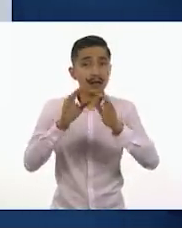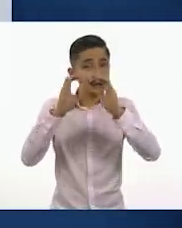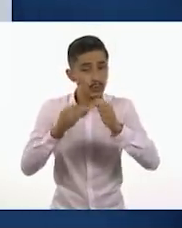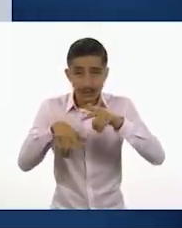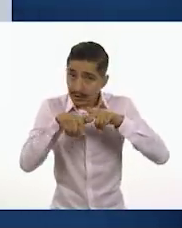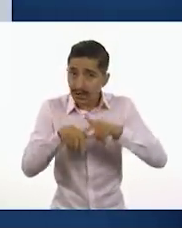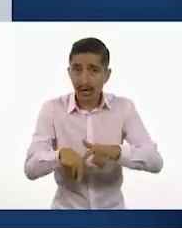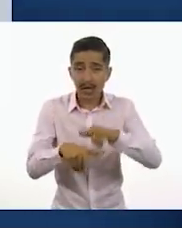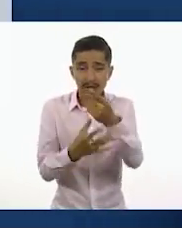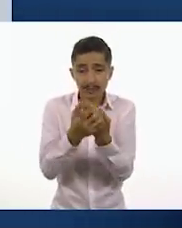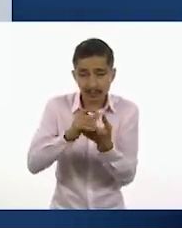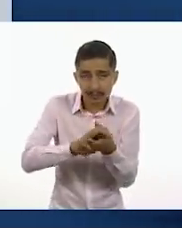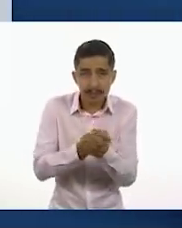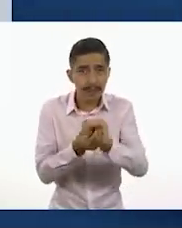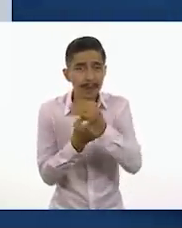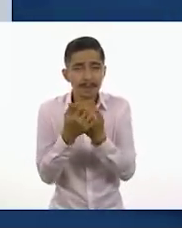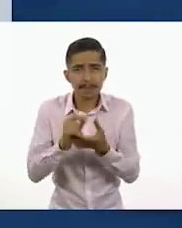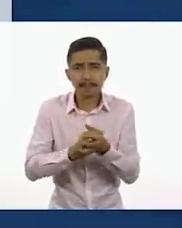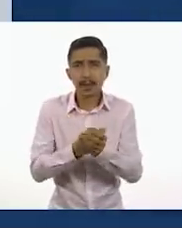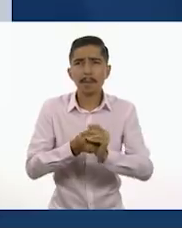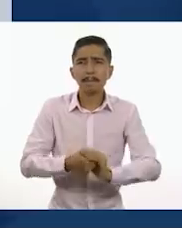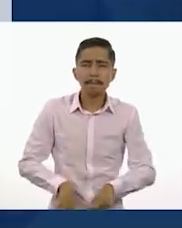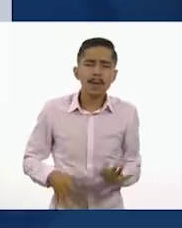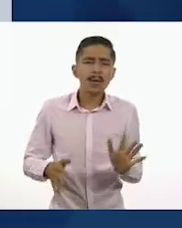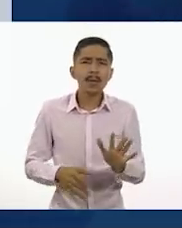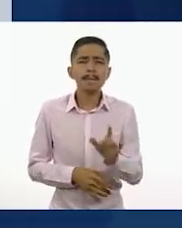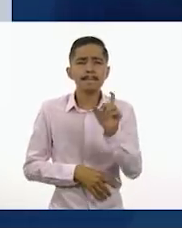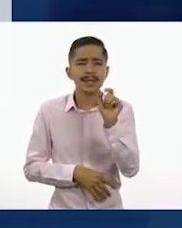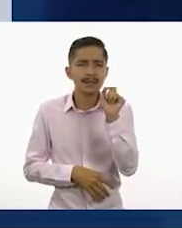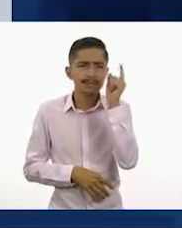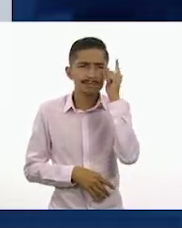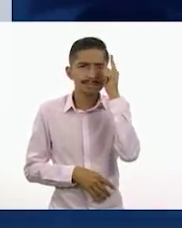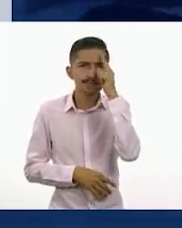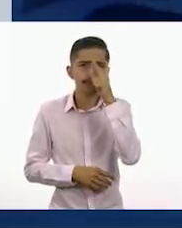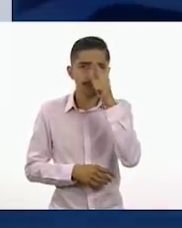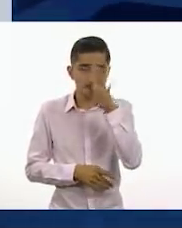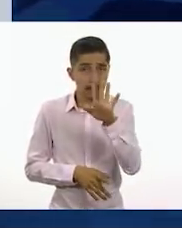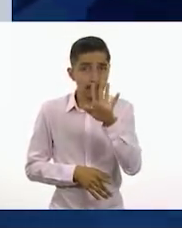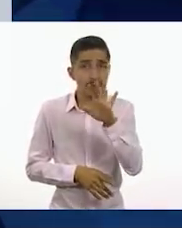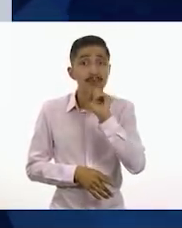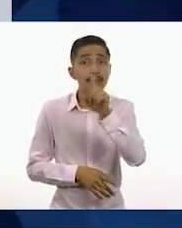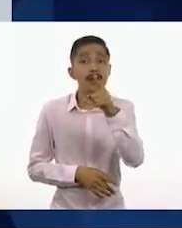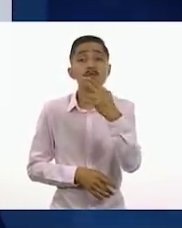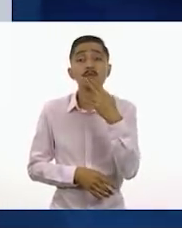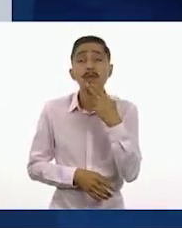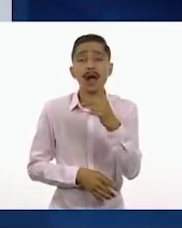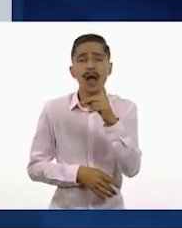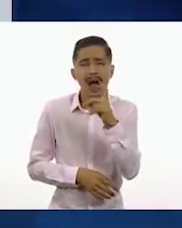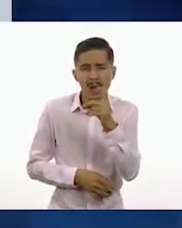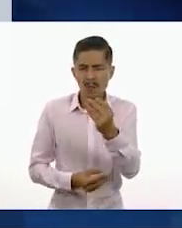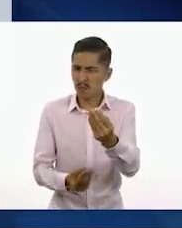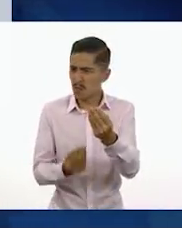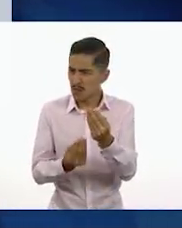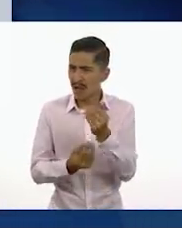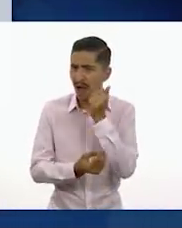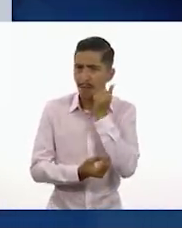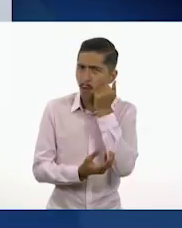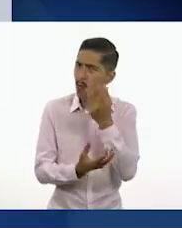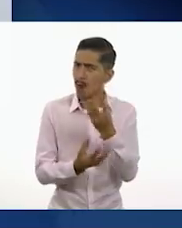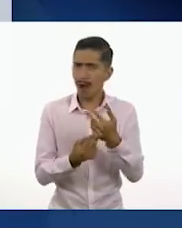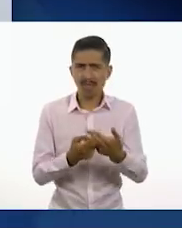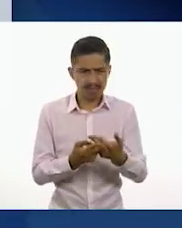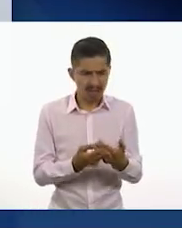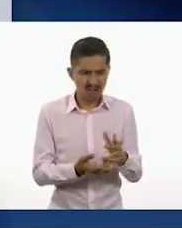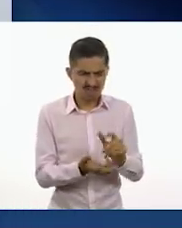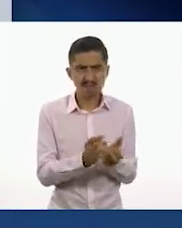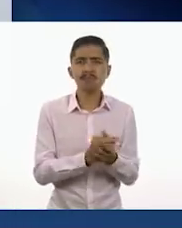cuidándonos, lavándonos las manos por lo menos durante 20 segundos, usando mucha agua y jabón. Vamos a ver